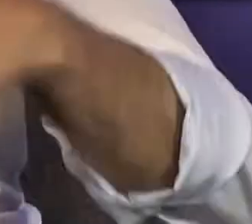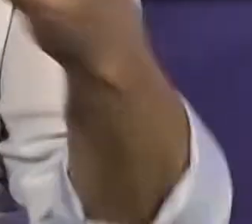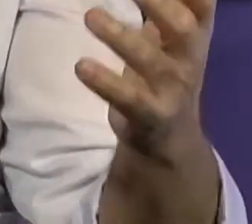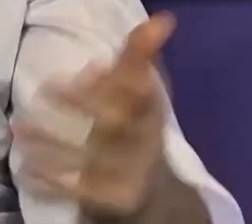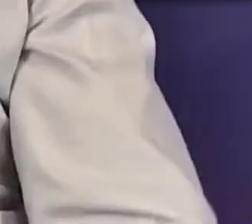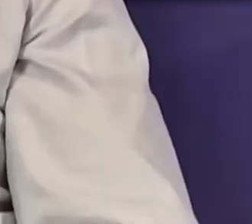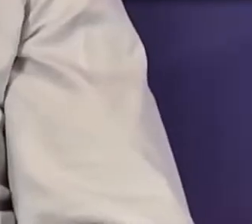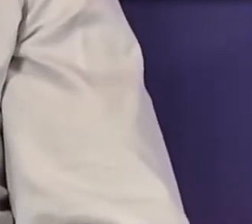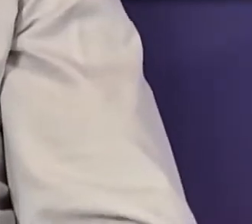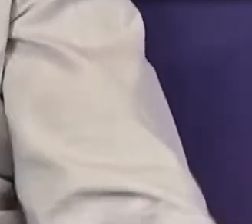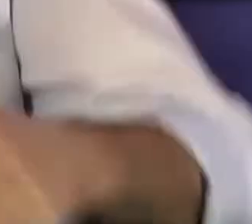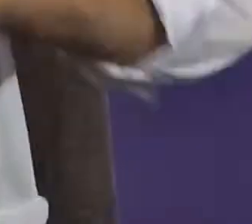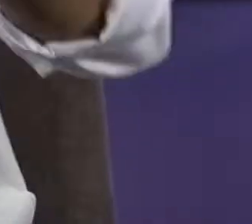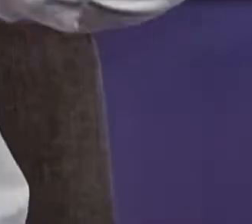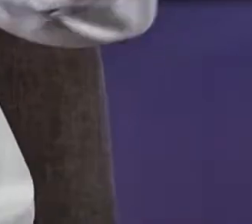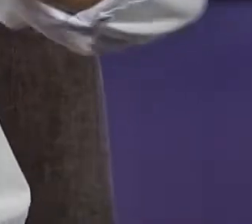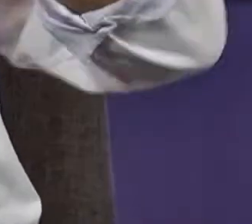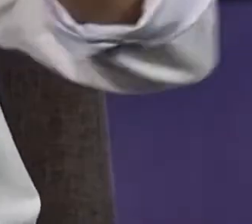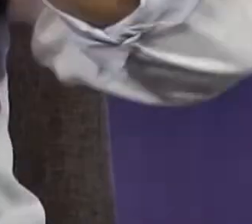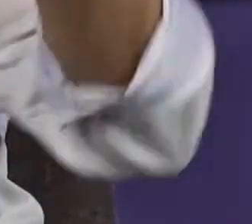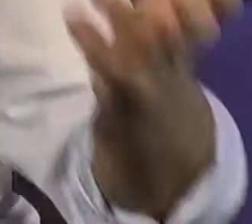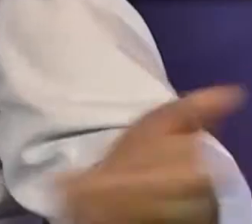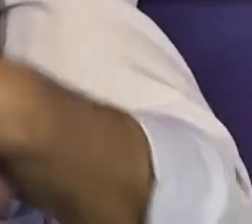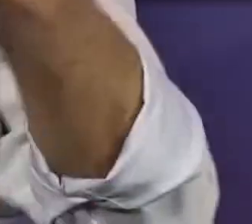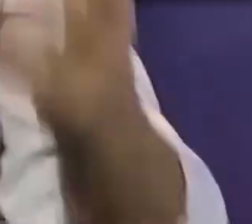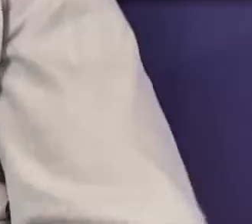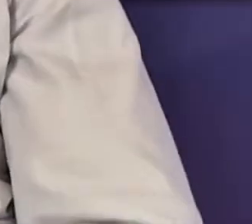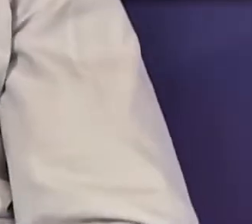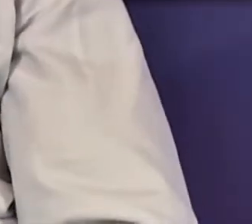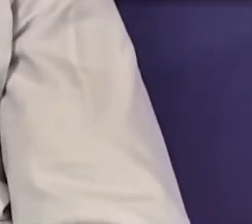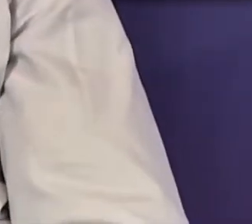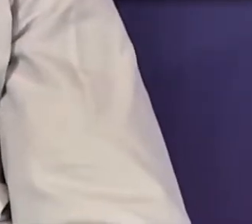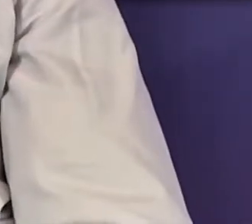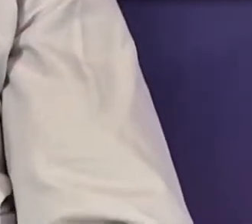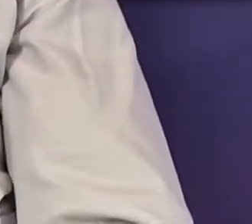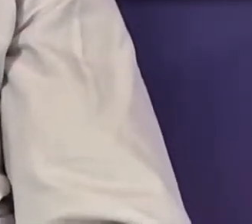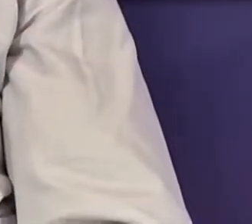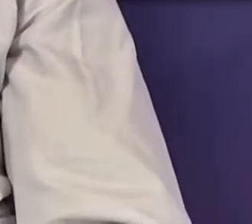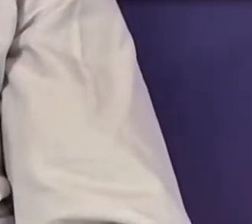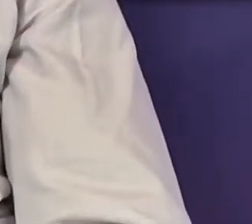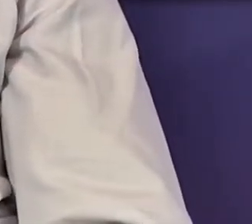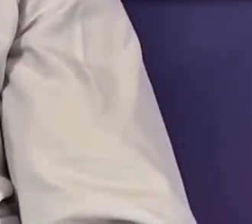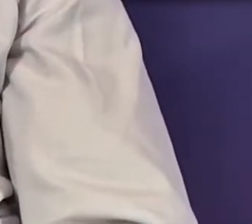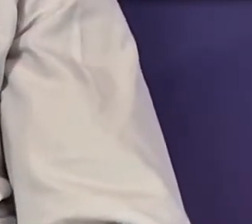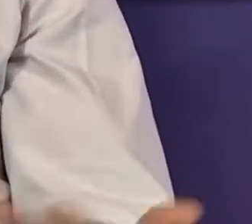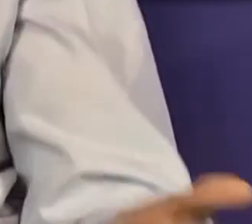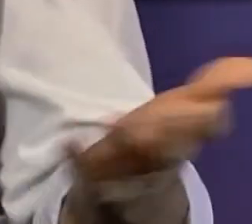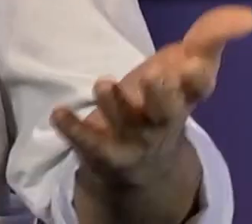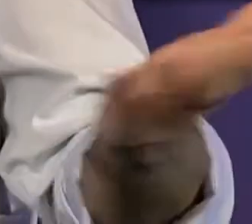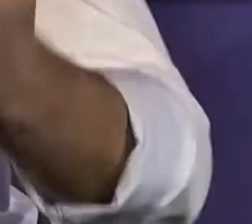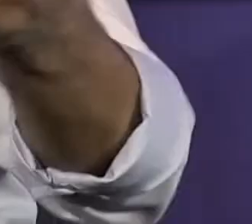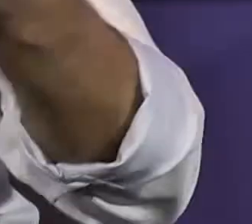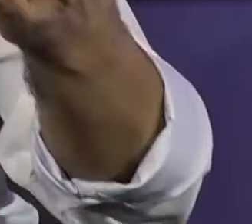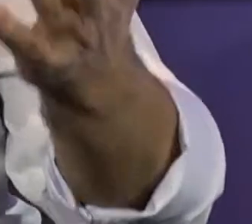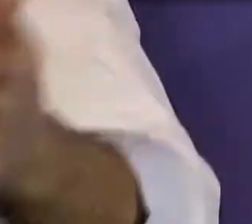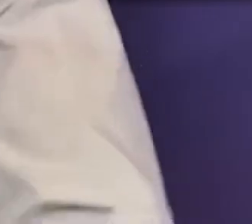y no es que necesito cargarlo más frecuentemente ni cosas por el estilo. La segunda es, ¿para qué sirve esto? ¿Para